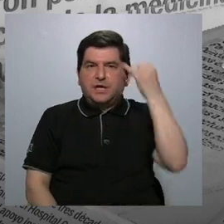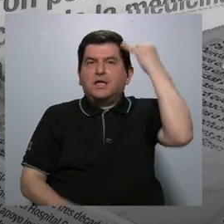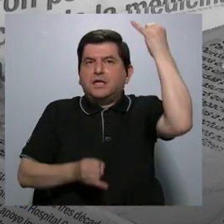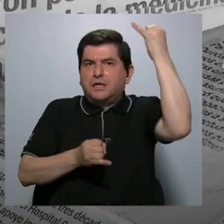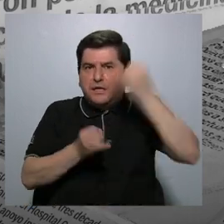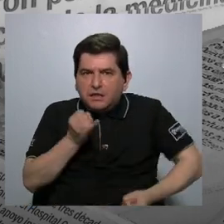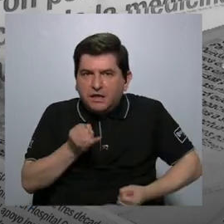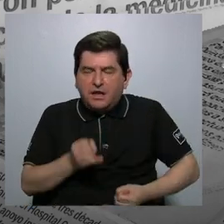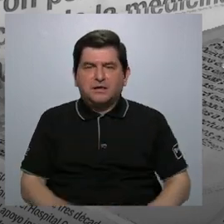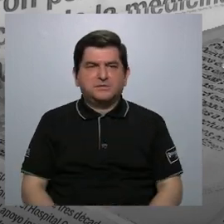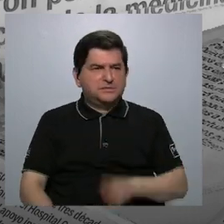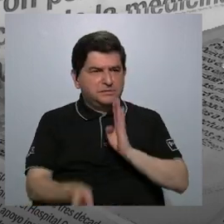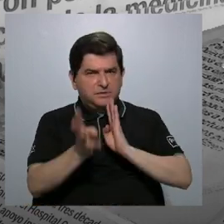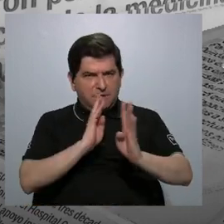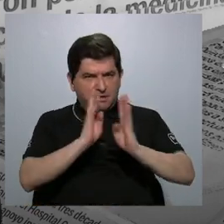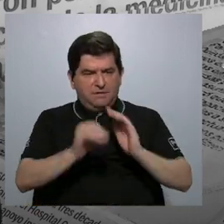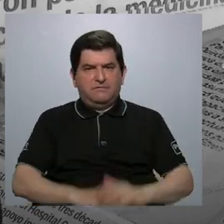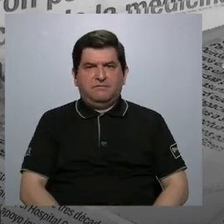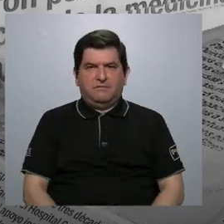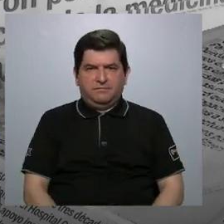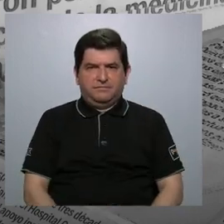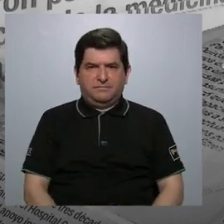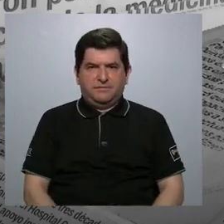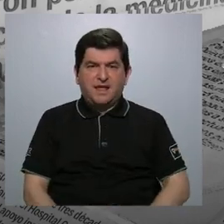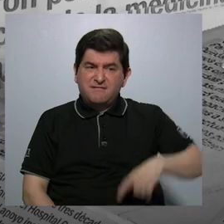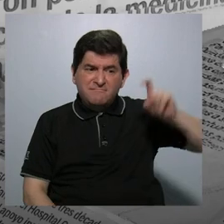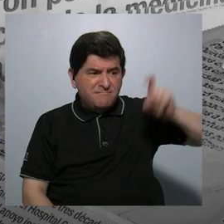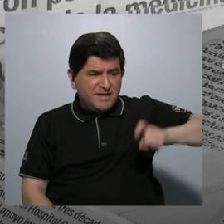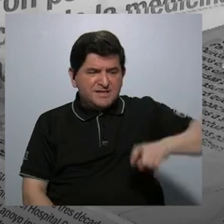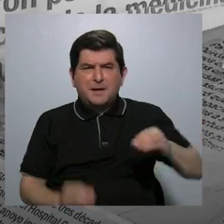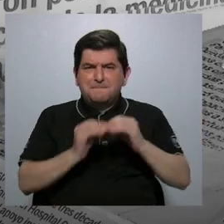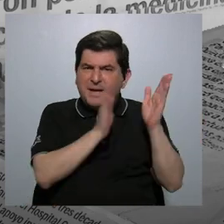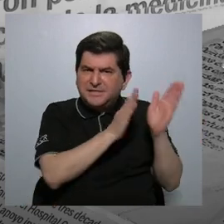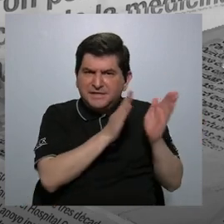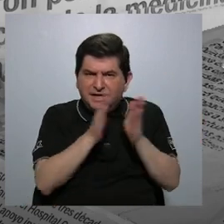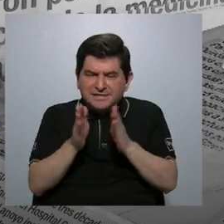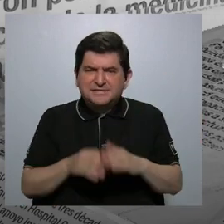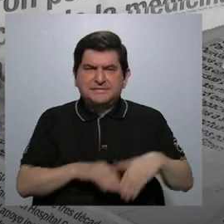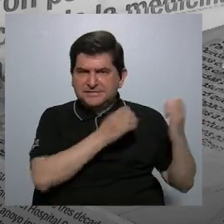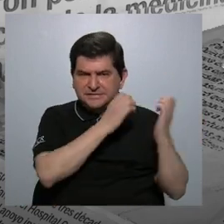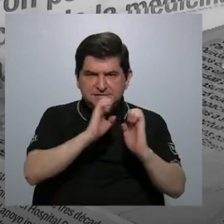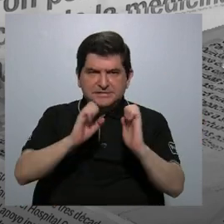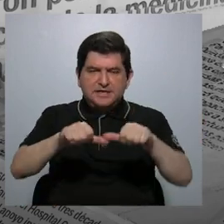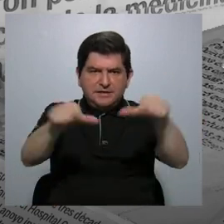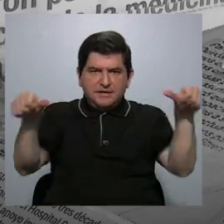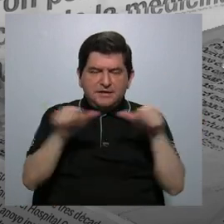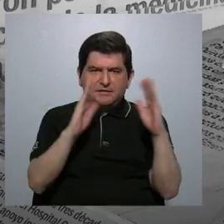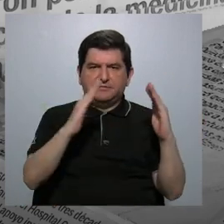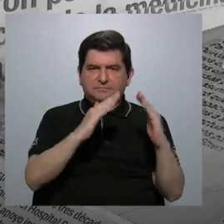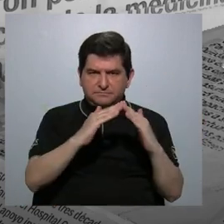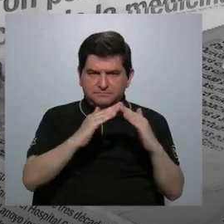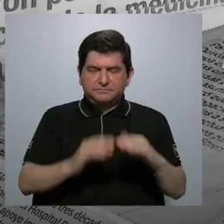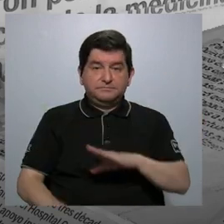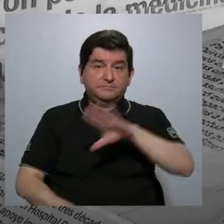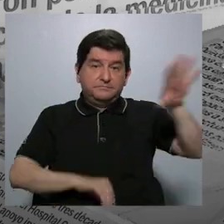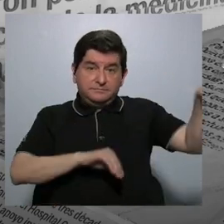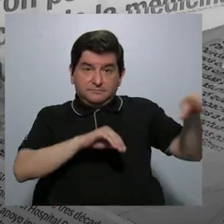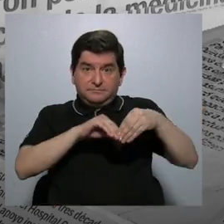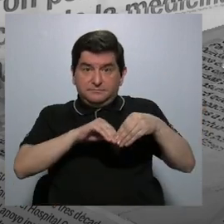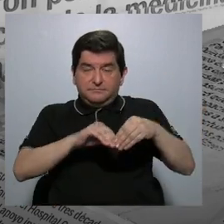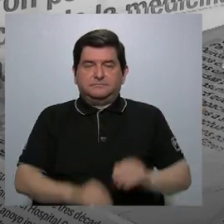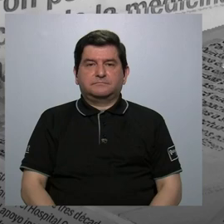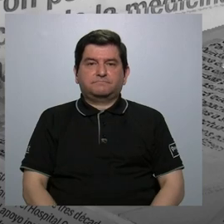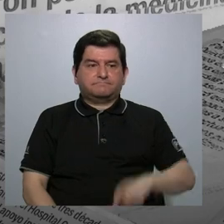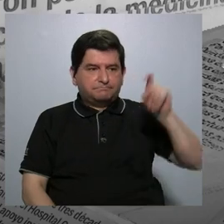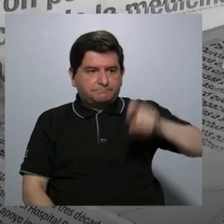conclusiones, hablan de que hay necesidad de mayor planificación estratégica en el sector de vivienda y además también